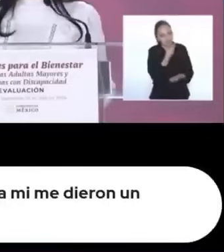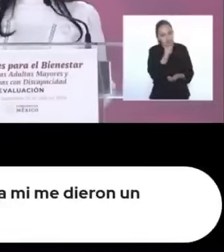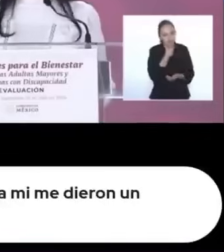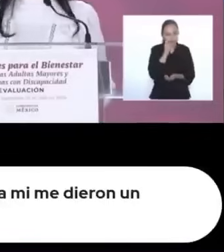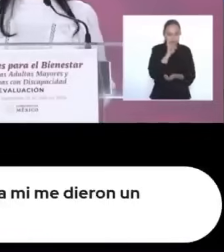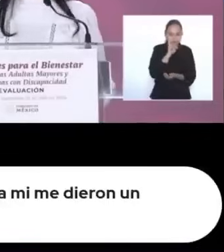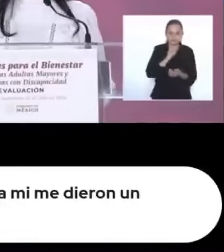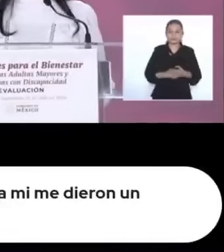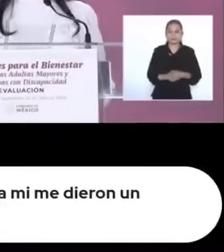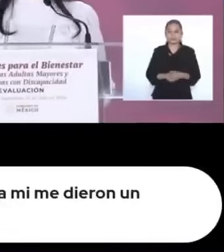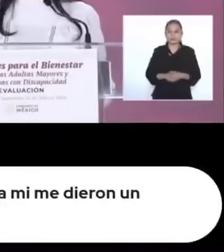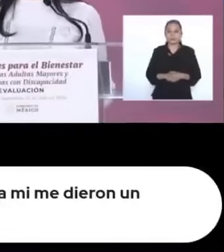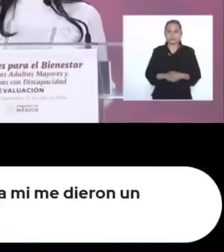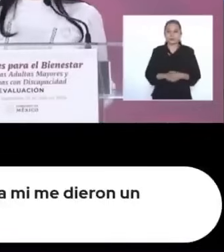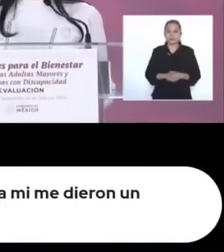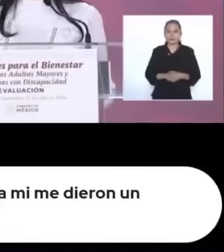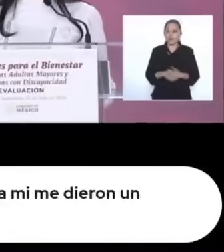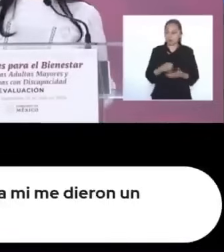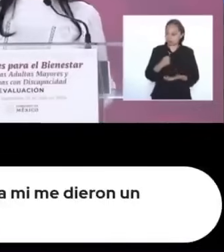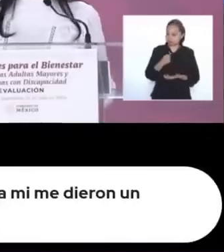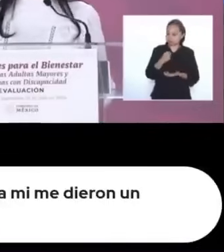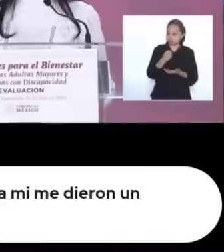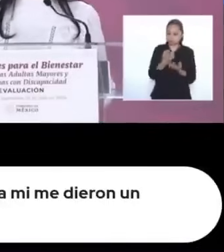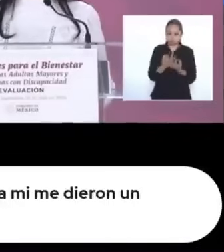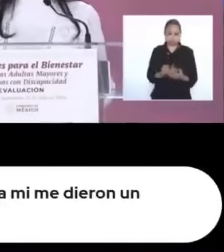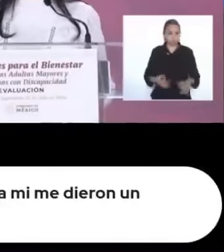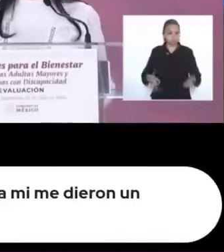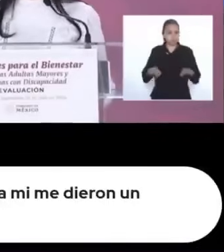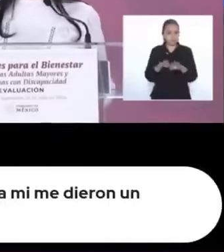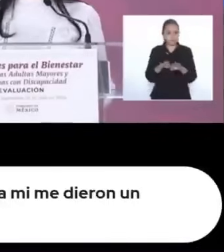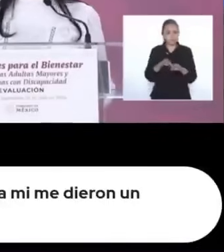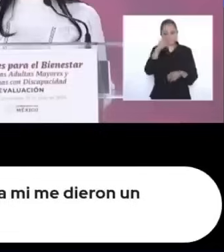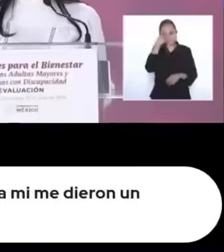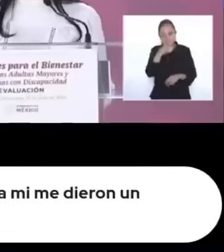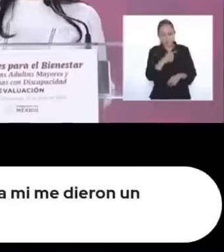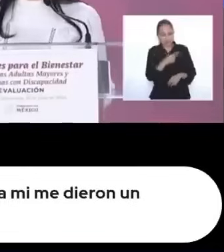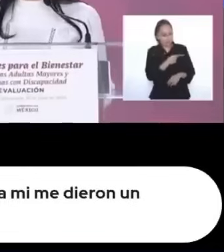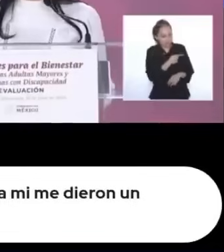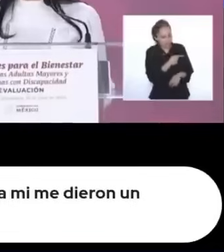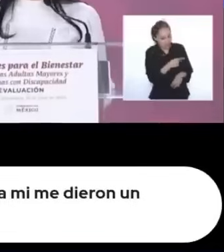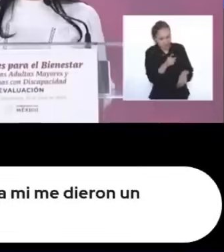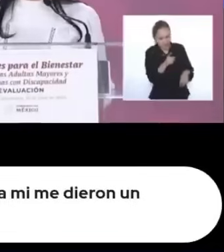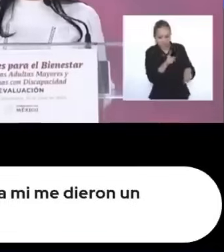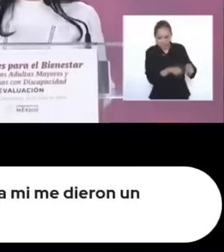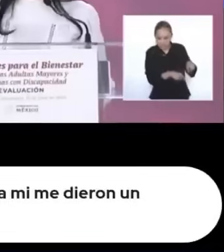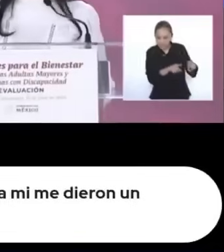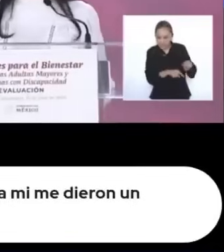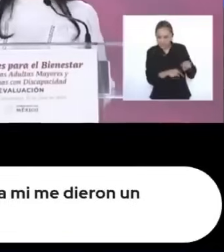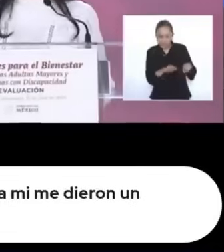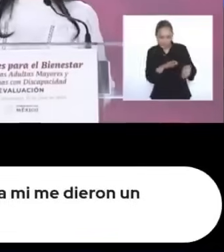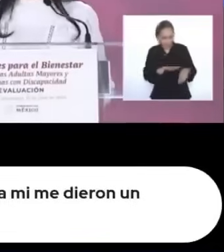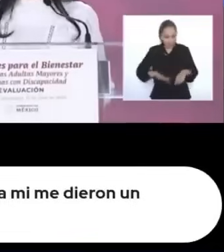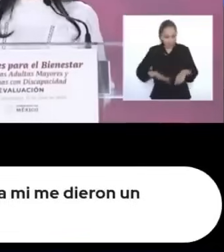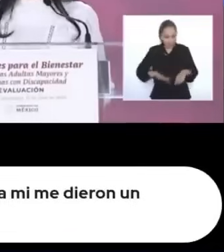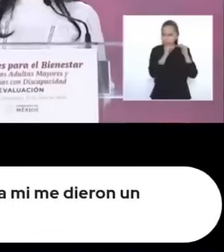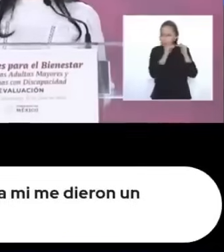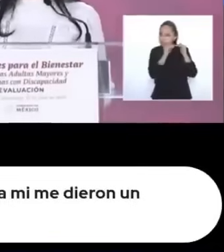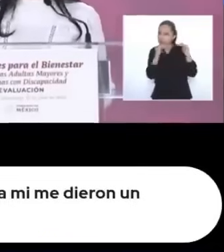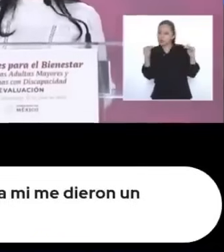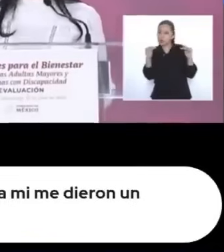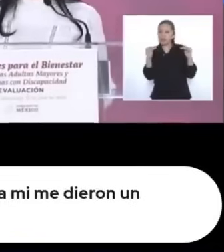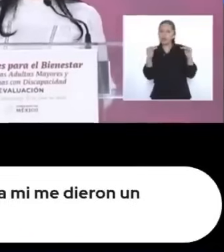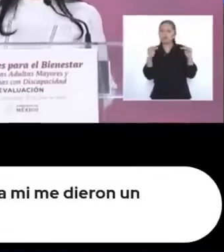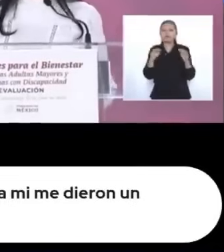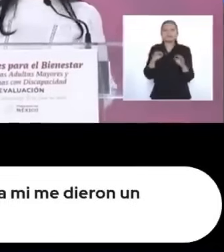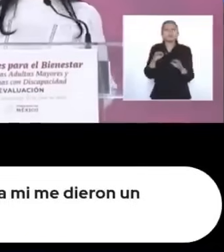información. Entonces, bueno, amigos, pues ahí está la información. Asimismo, quiero compartir contigo que, pues, la doctora Claudia